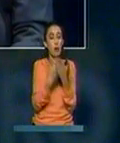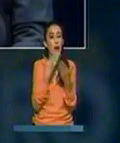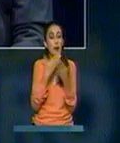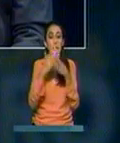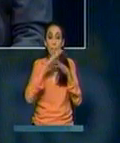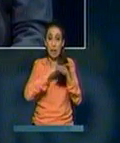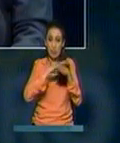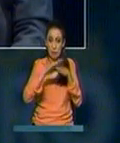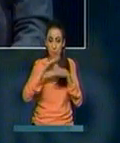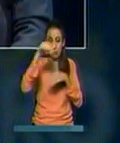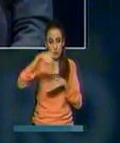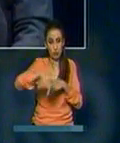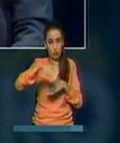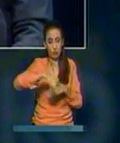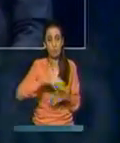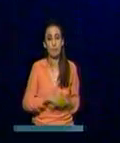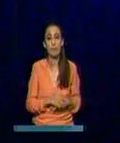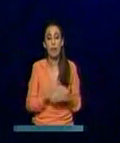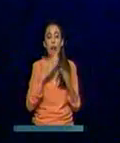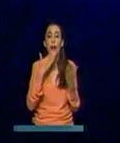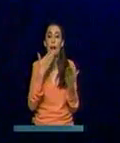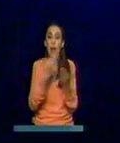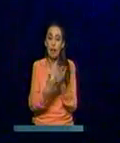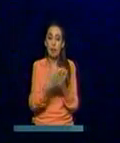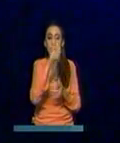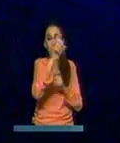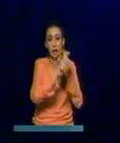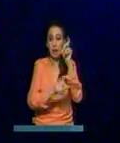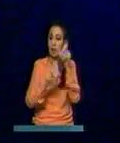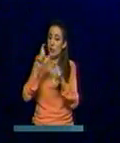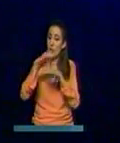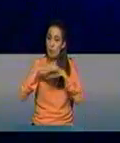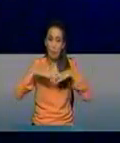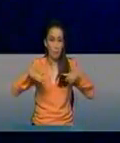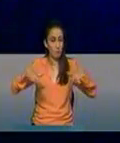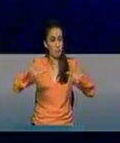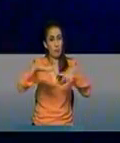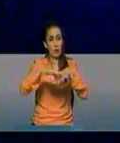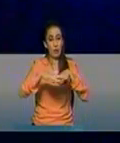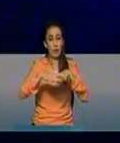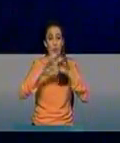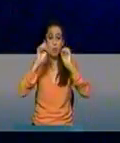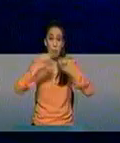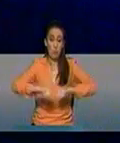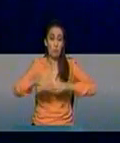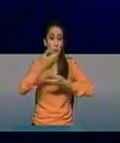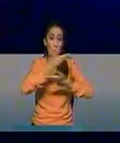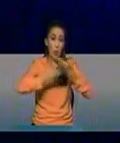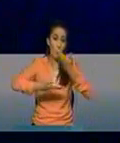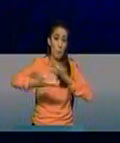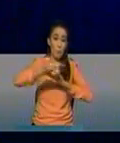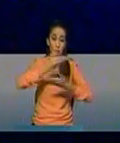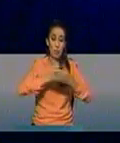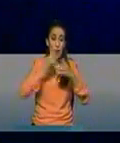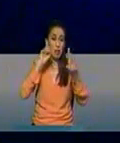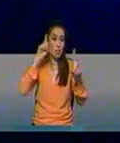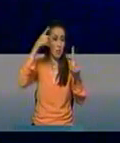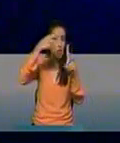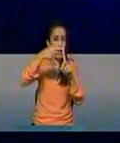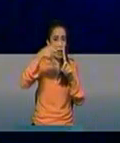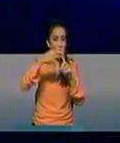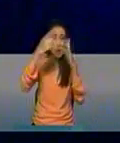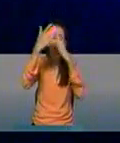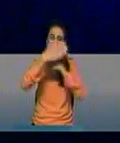la invitación, agradecerle al público por este espacio, por poder compartir de manera directa con